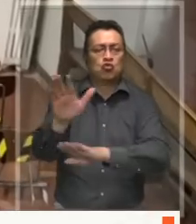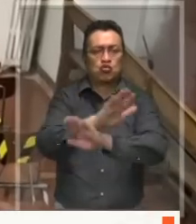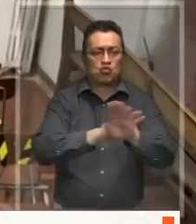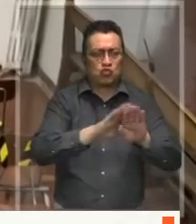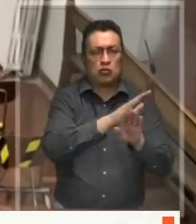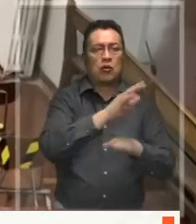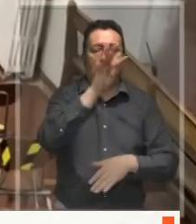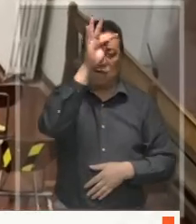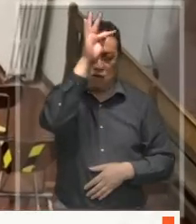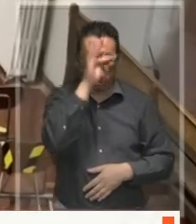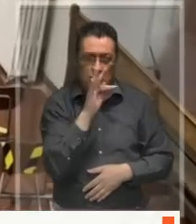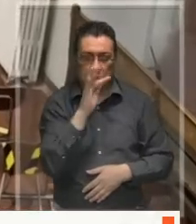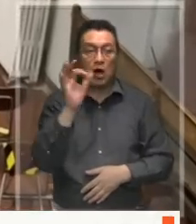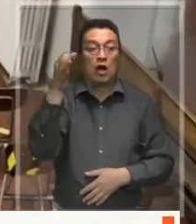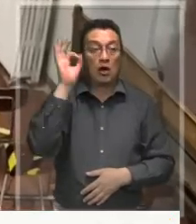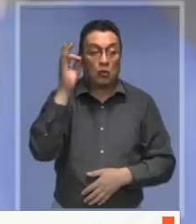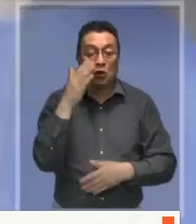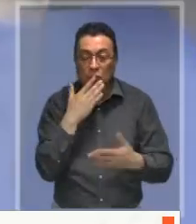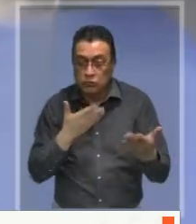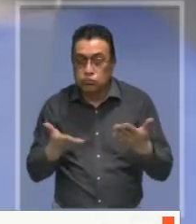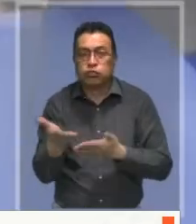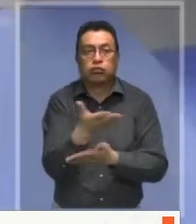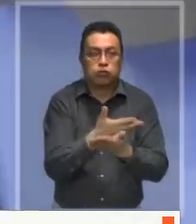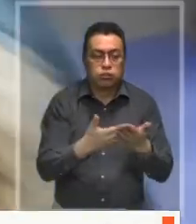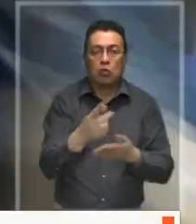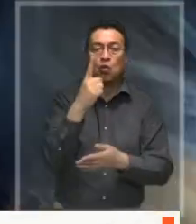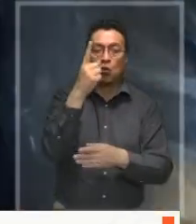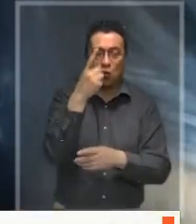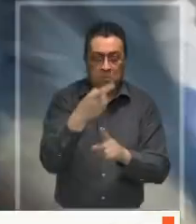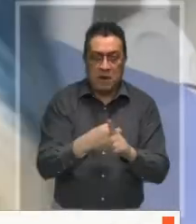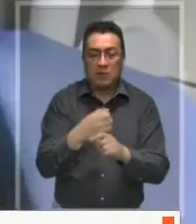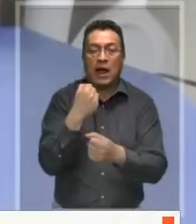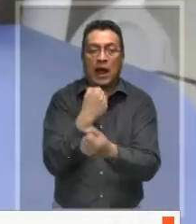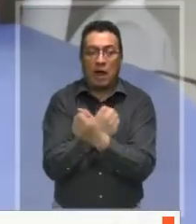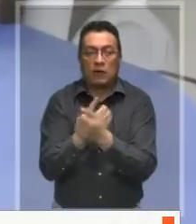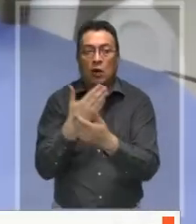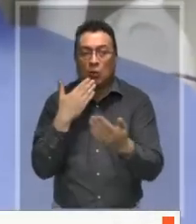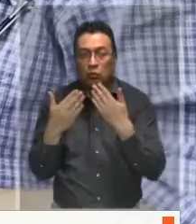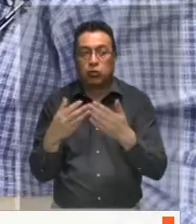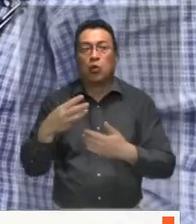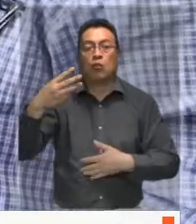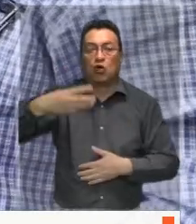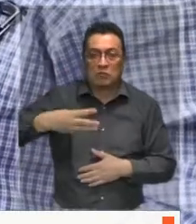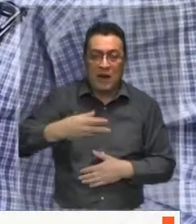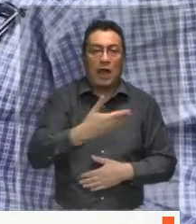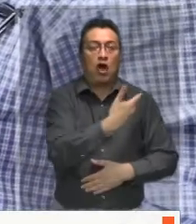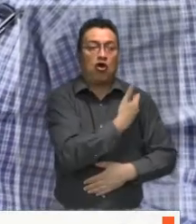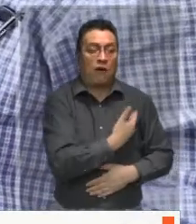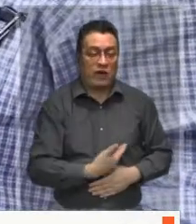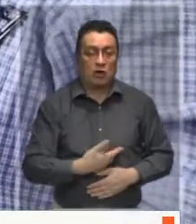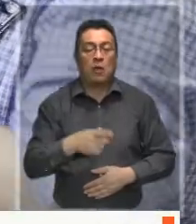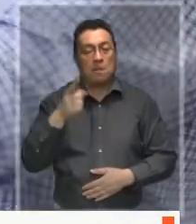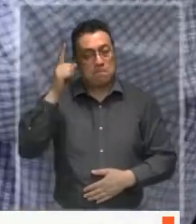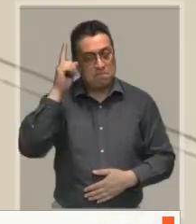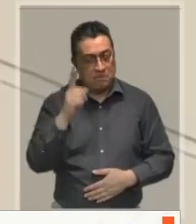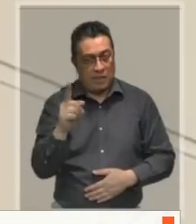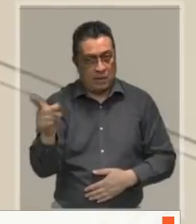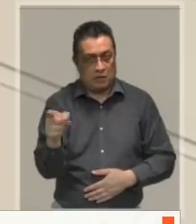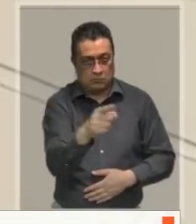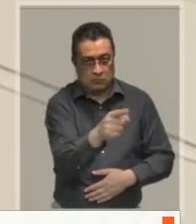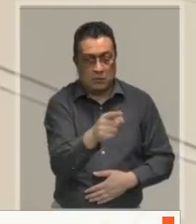funcionarios. Reuniones y coordinaciones mensuales con las autoridades de carabineros, municipales y de gobierno son parte del mandato.